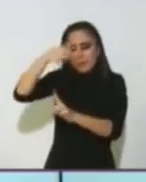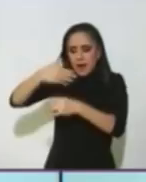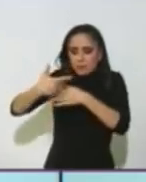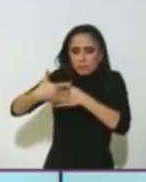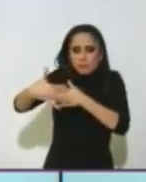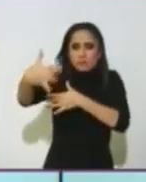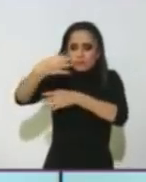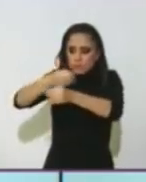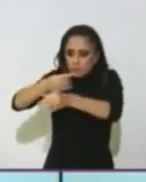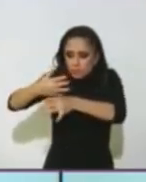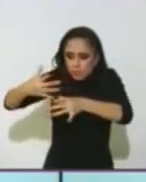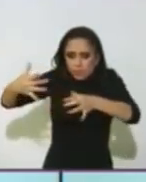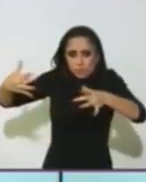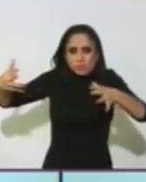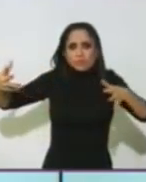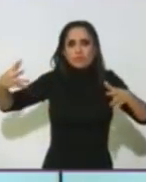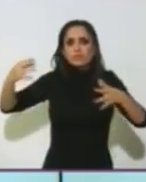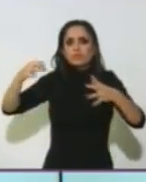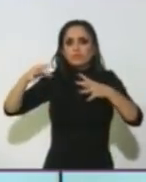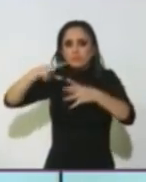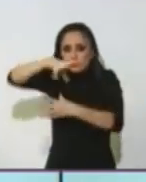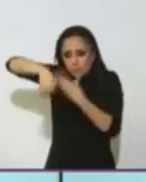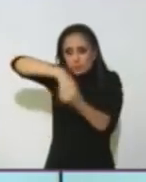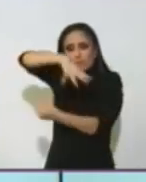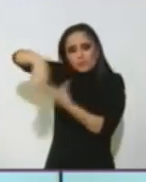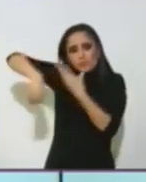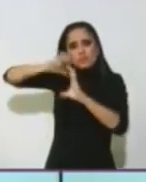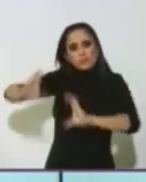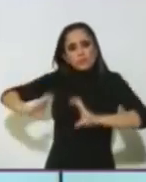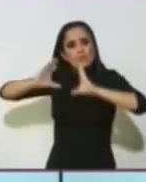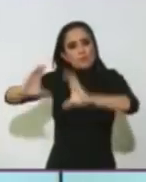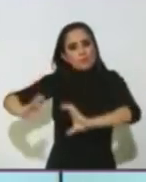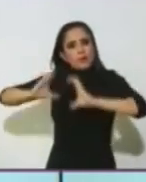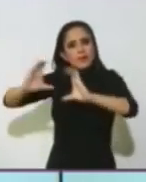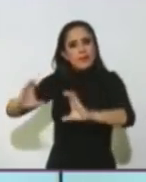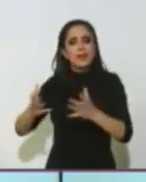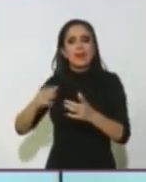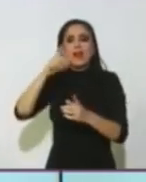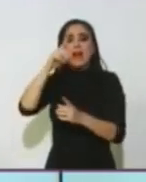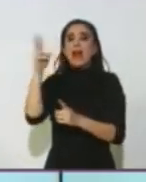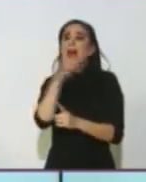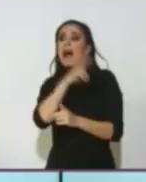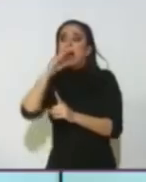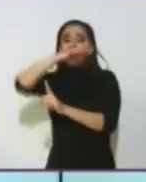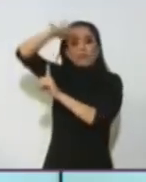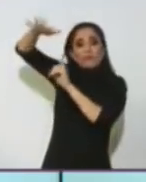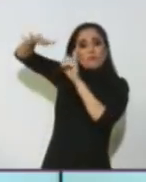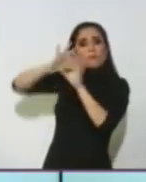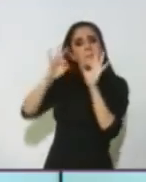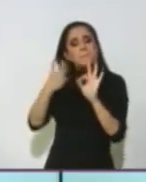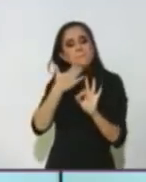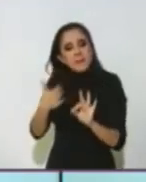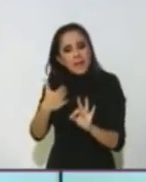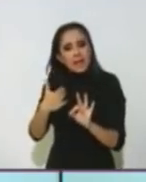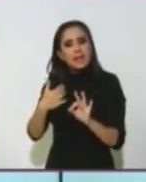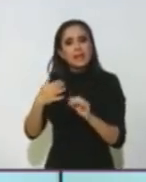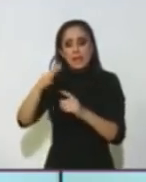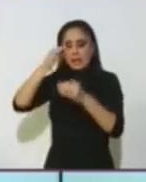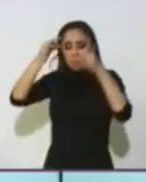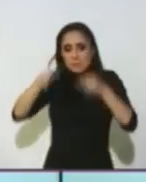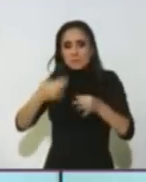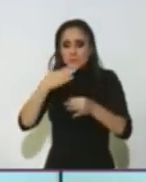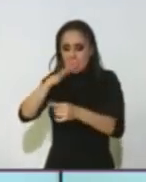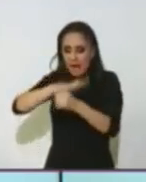sustentable una ciudad con aire con calidad de aire comprometida con el medio ambiente